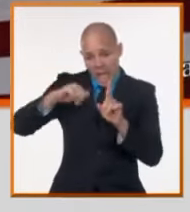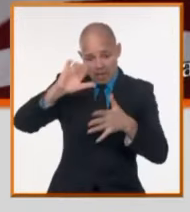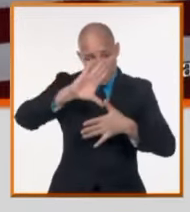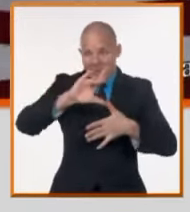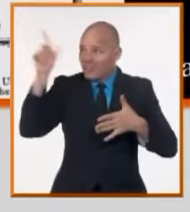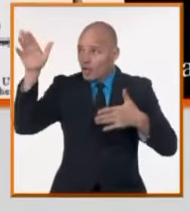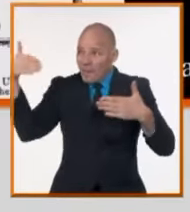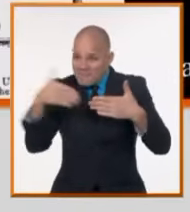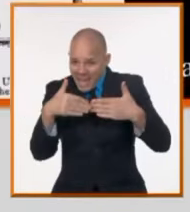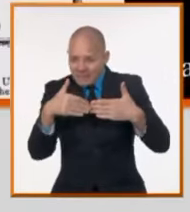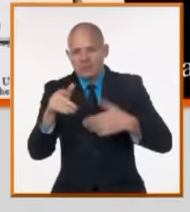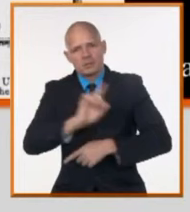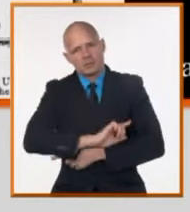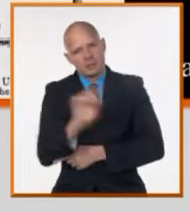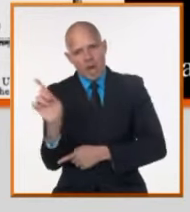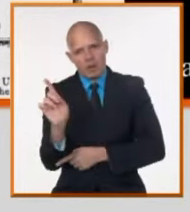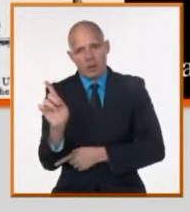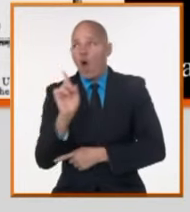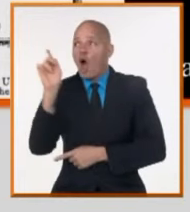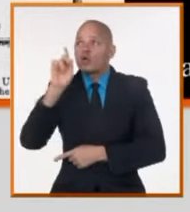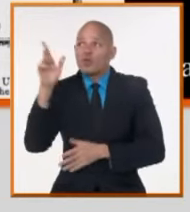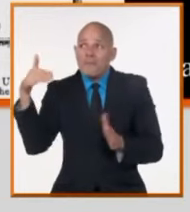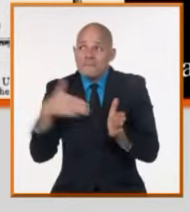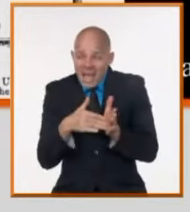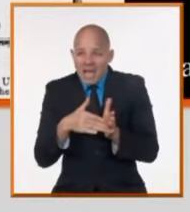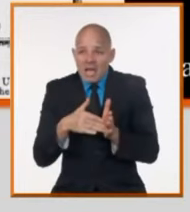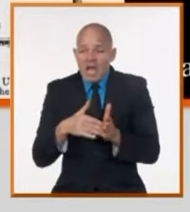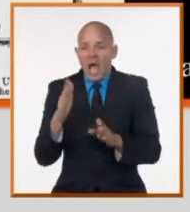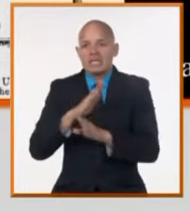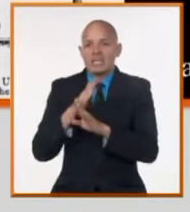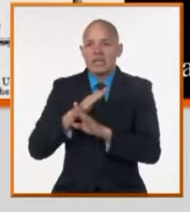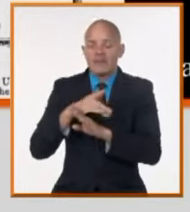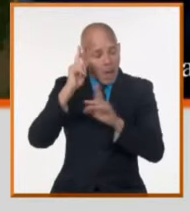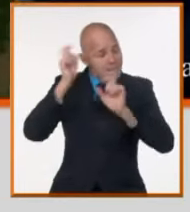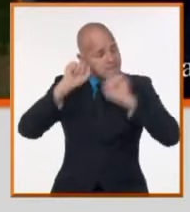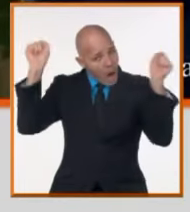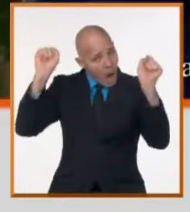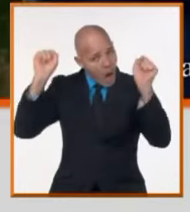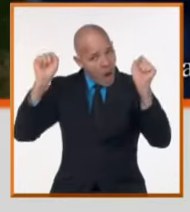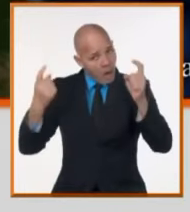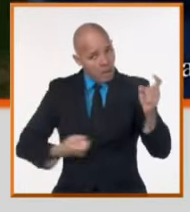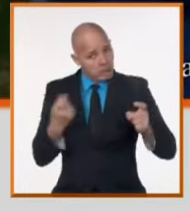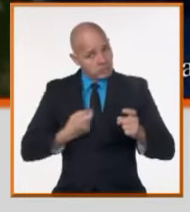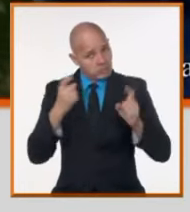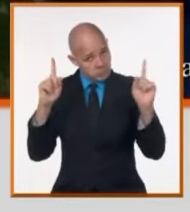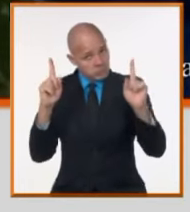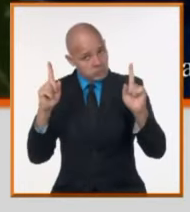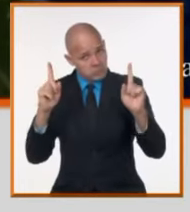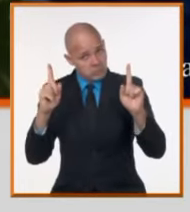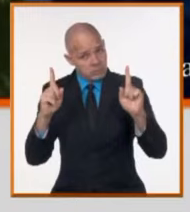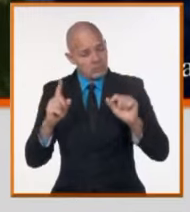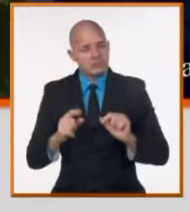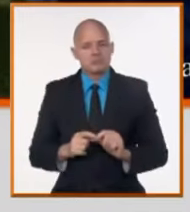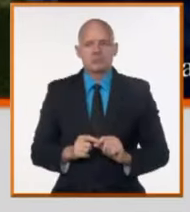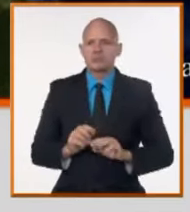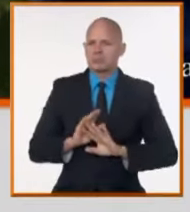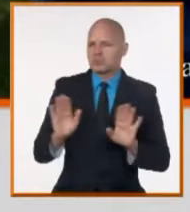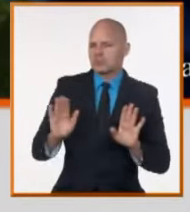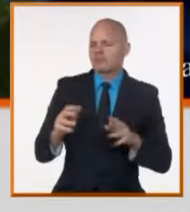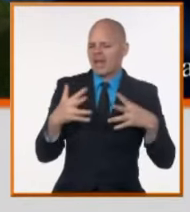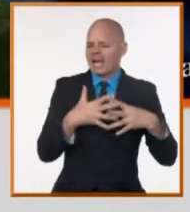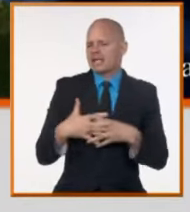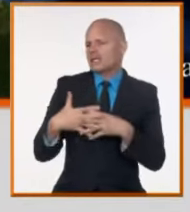como nosotros para, como una amenaza a la paz y la seguridad. Sí, esos son los tres. ¿Qué hizo Estados Unidos? En primer